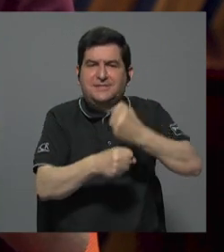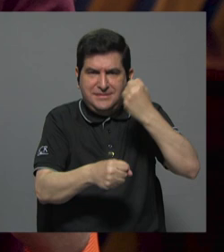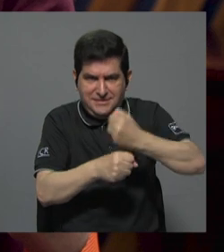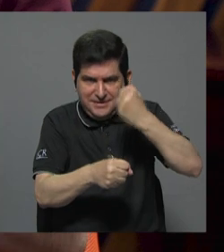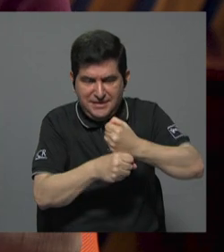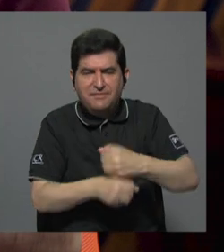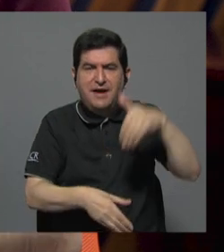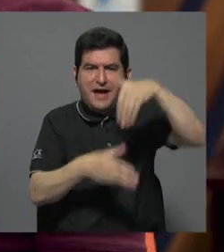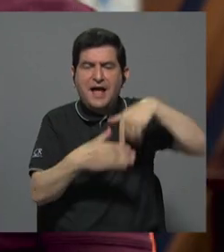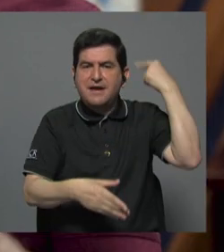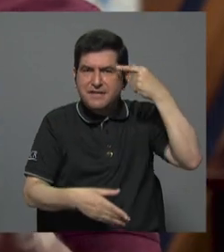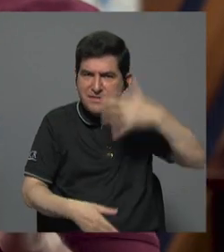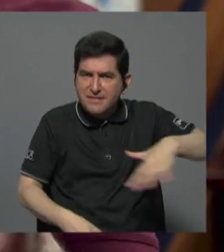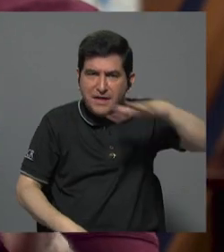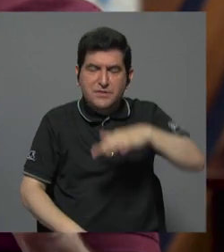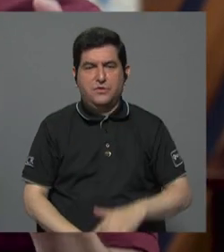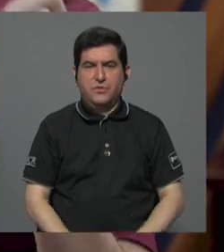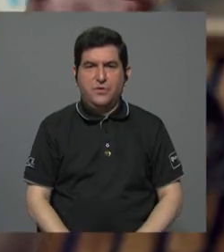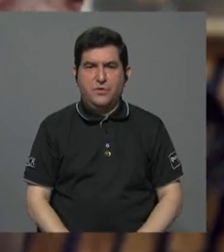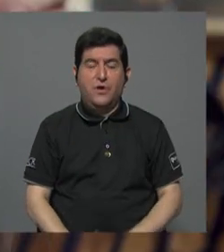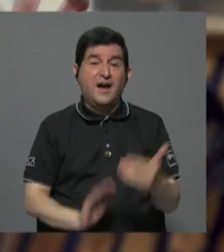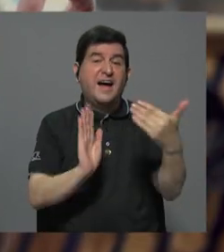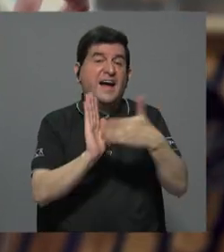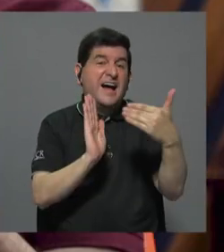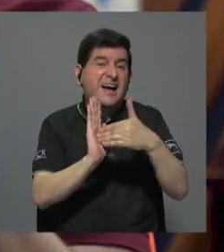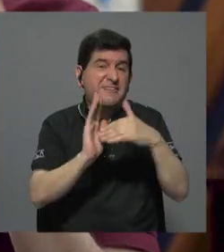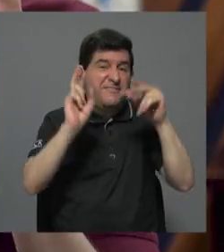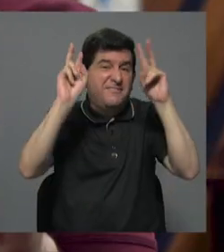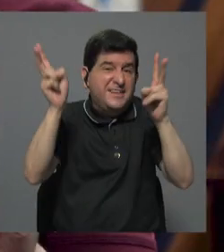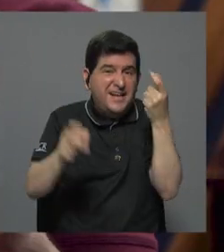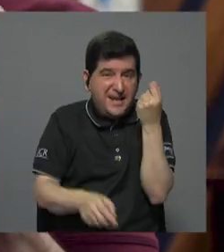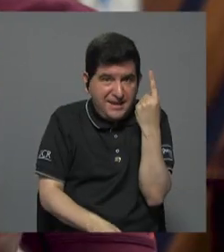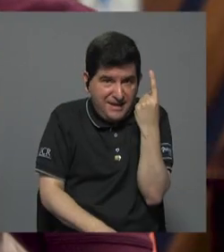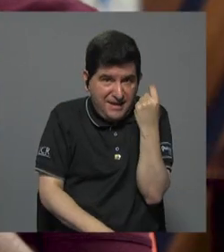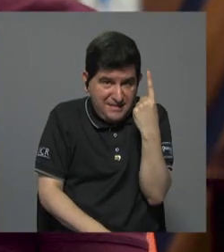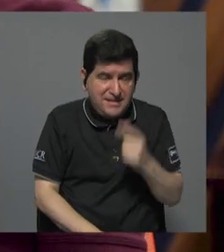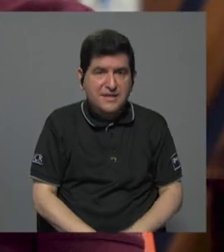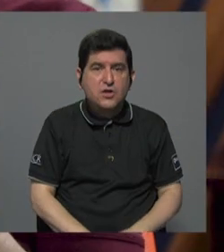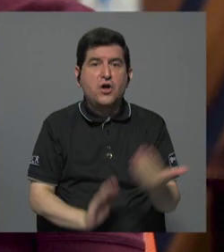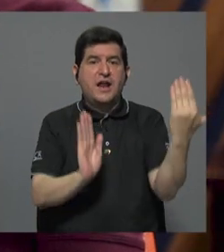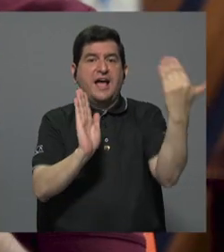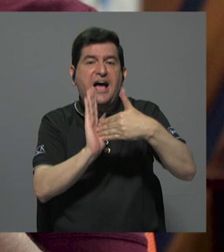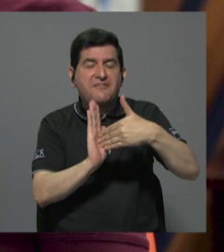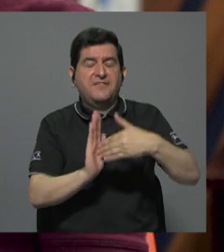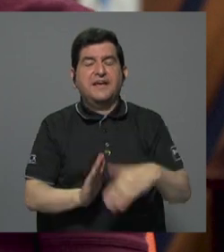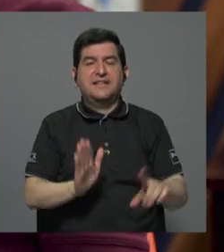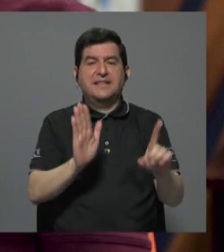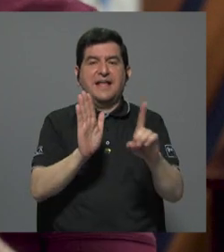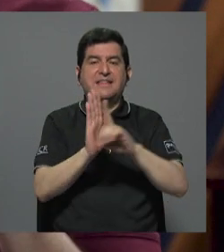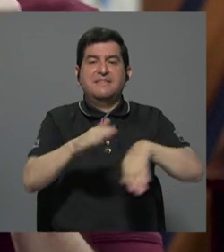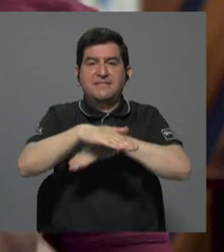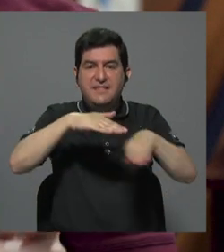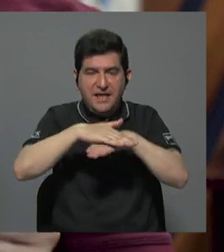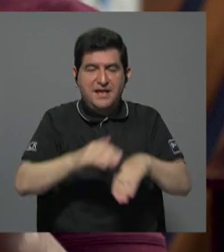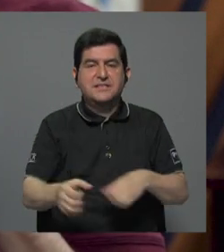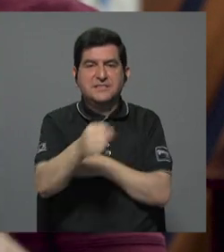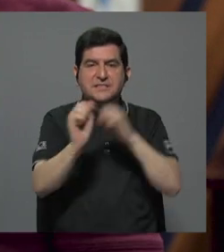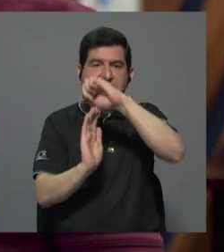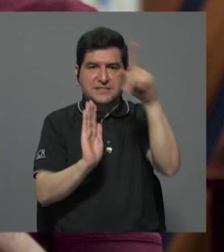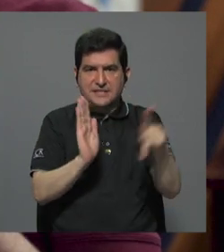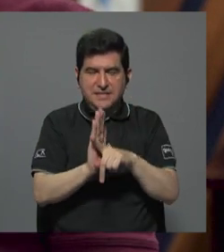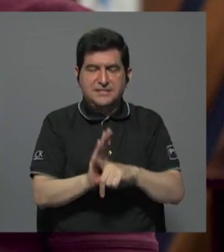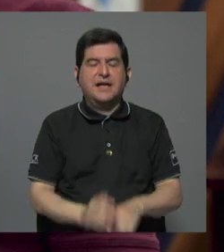en el estado si por afectación se entendiera que hay lesión de derechos fundamentales la sala constitucional